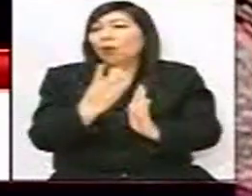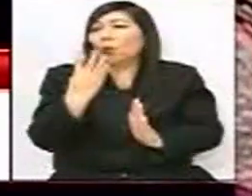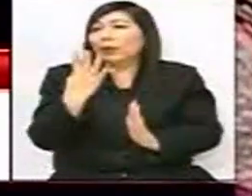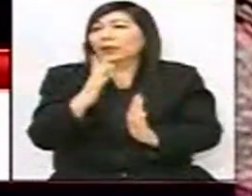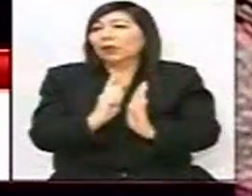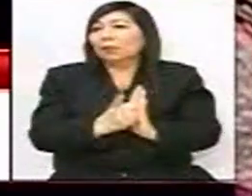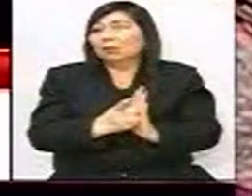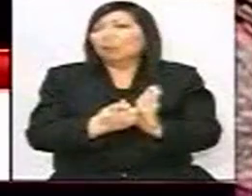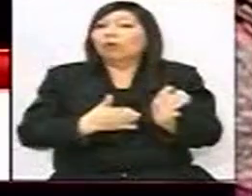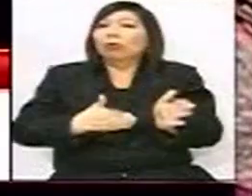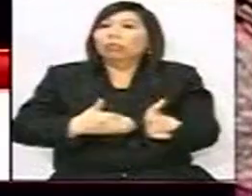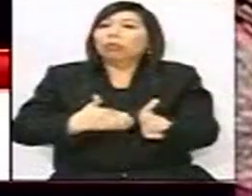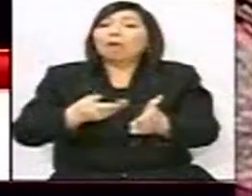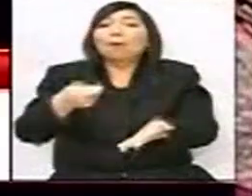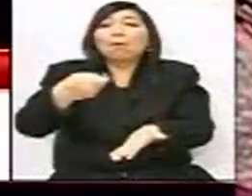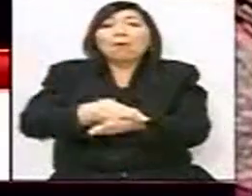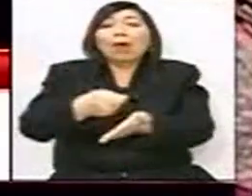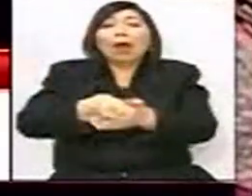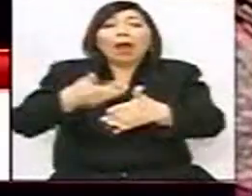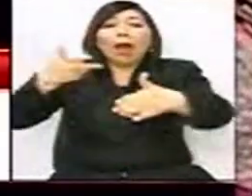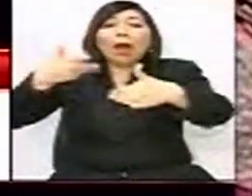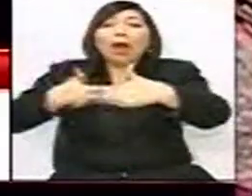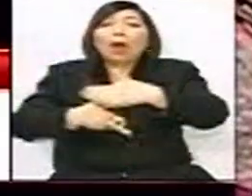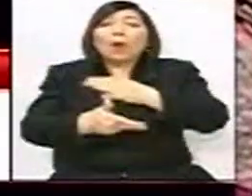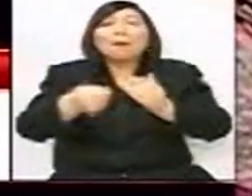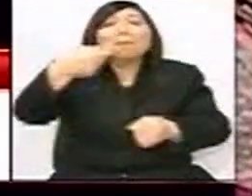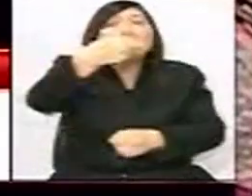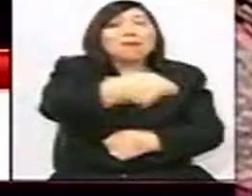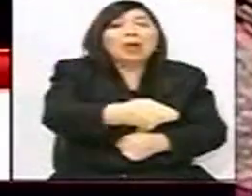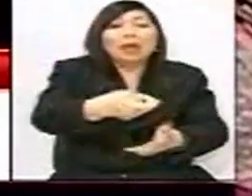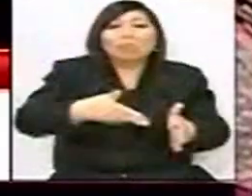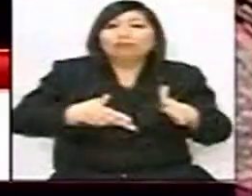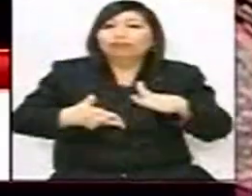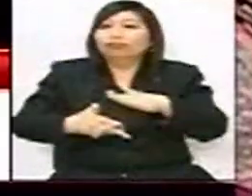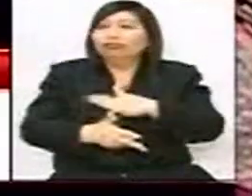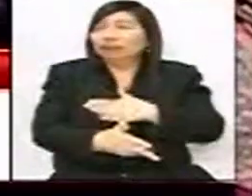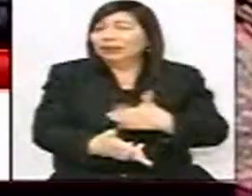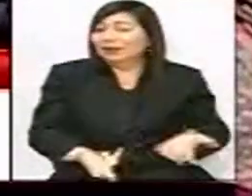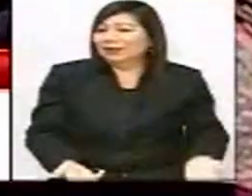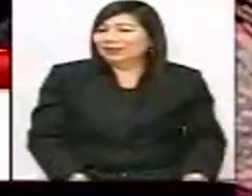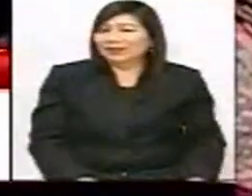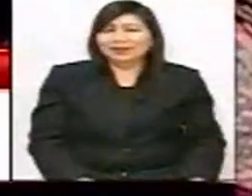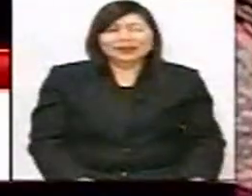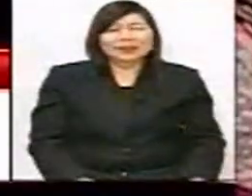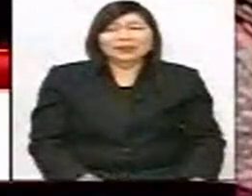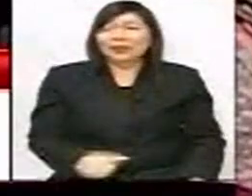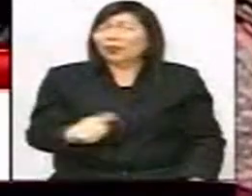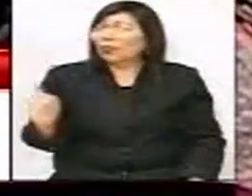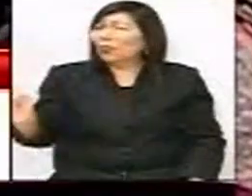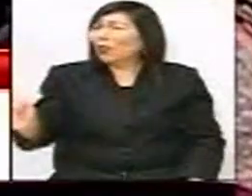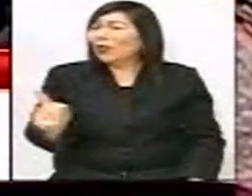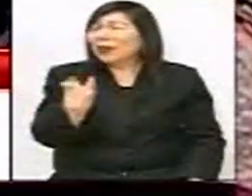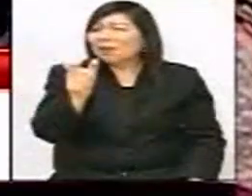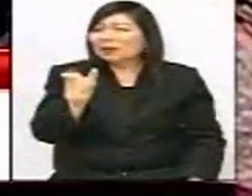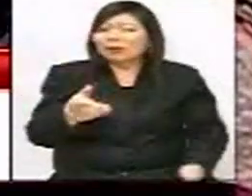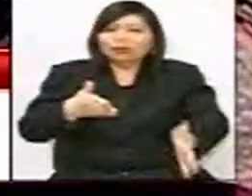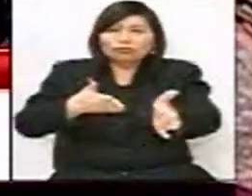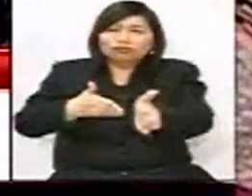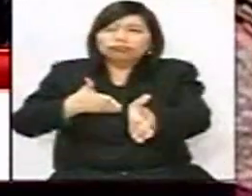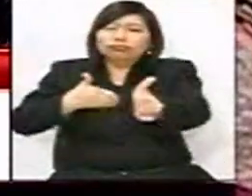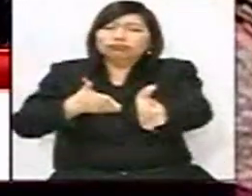45 minutos, le digo, para pagar un peaje. La cual, no solamente nosotros, casi todos los usuarios, la cual